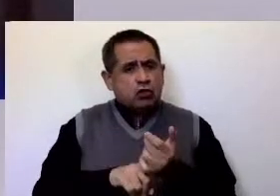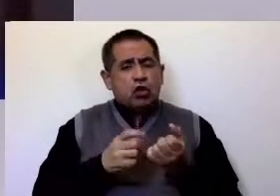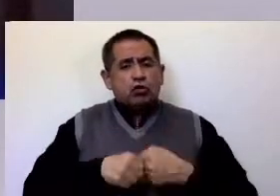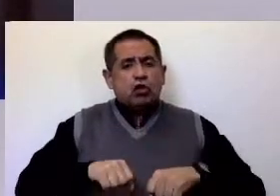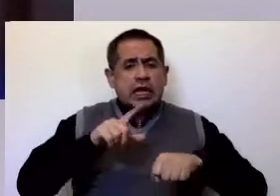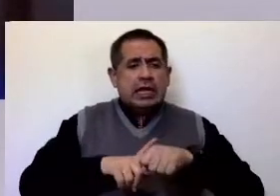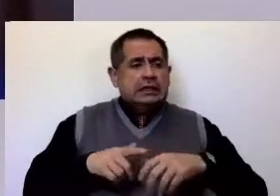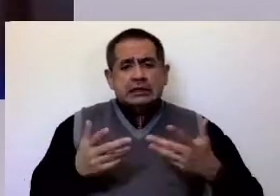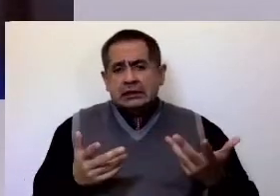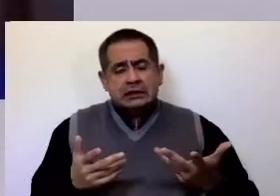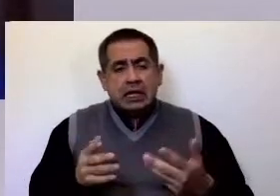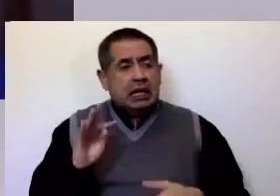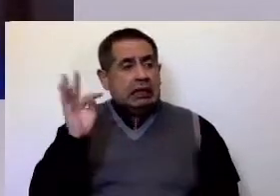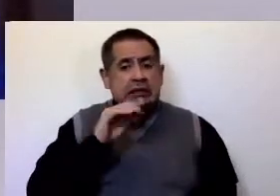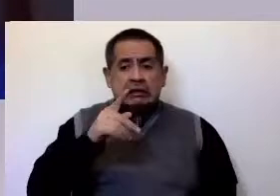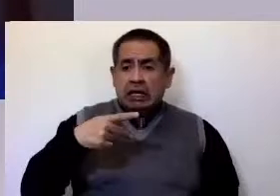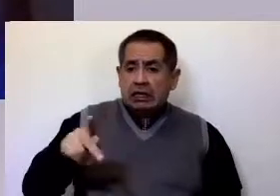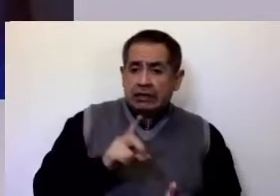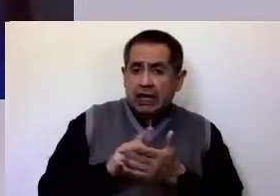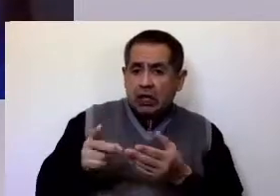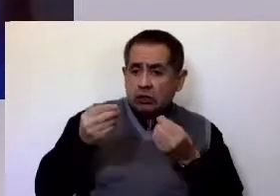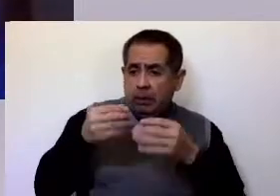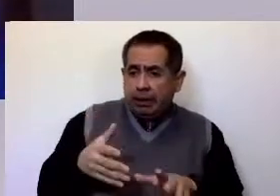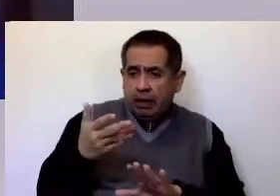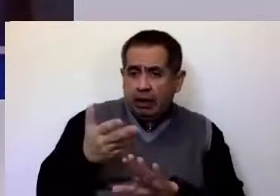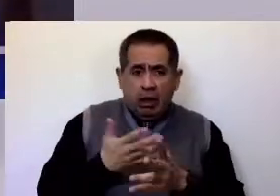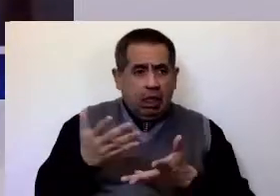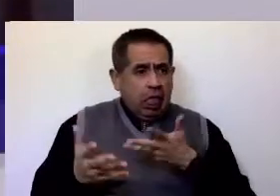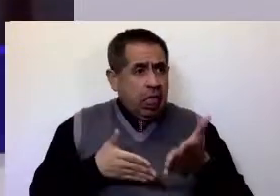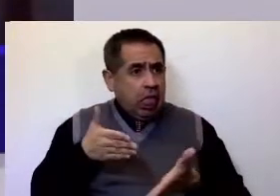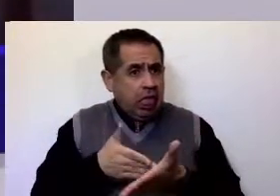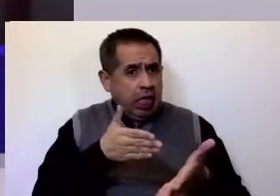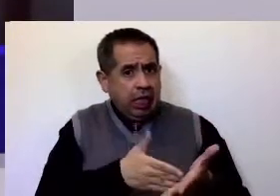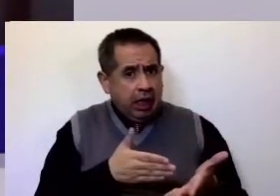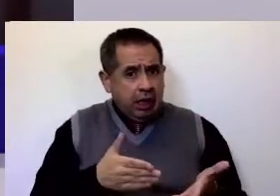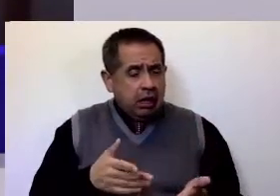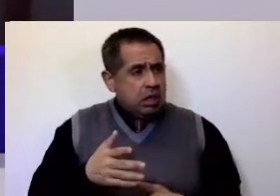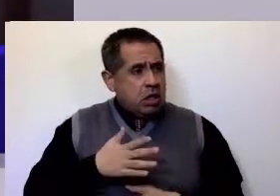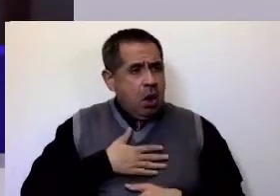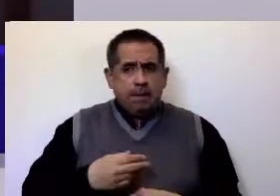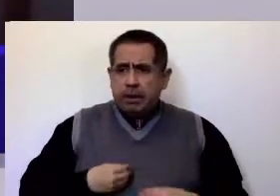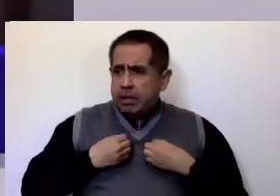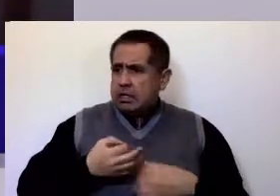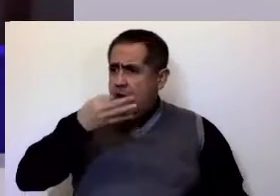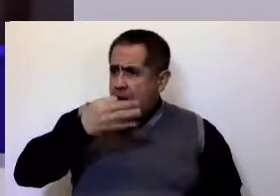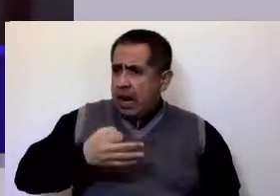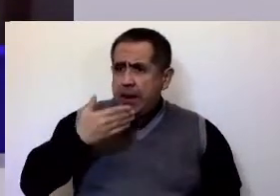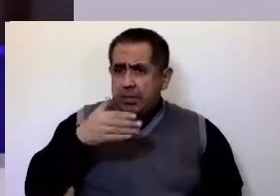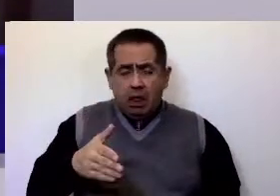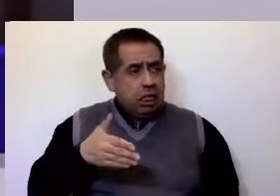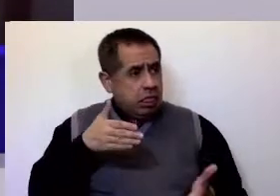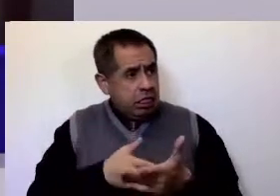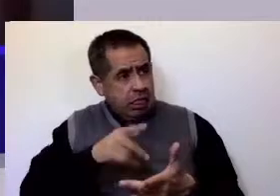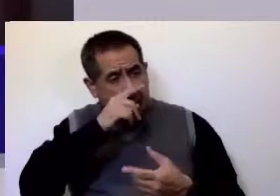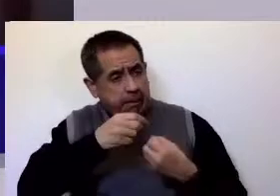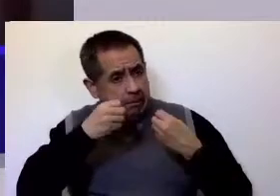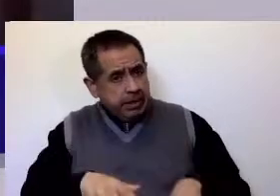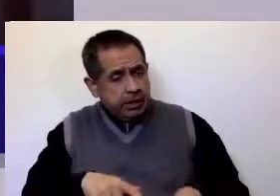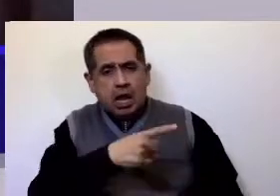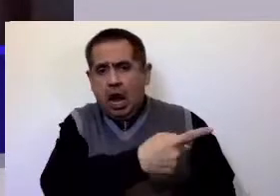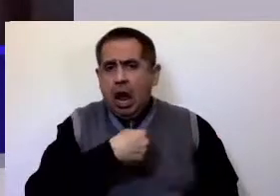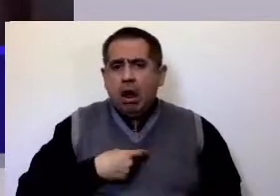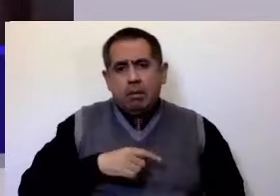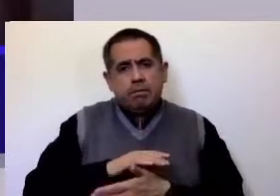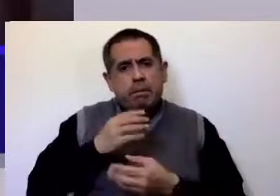una afectación a éstos la capacidad de las personas a vivir dignamente en el entendido que para determinar si se